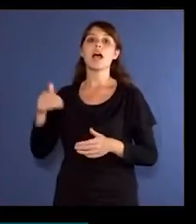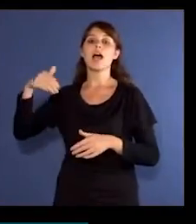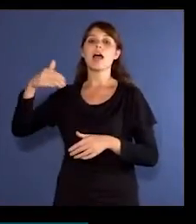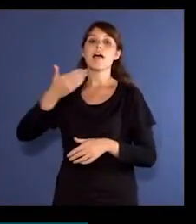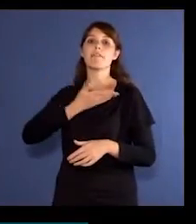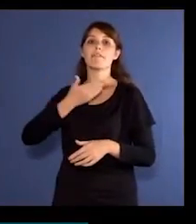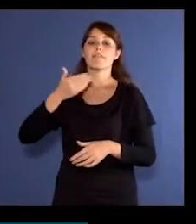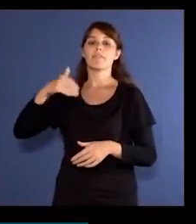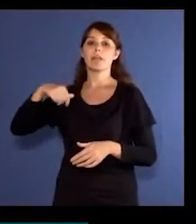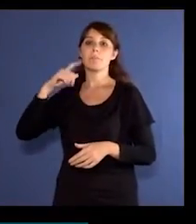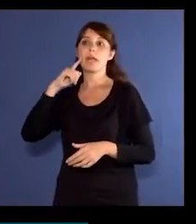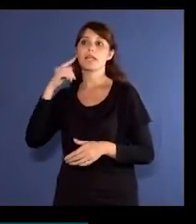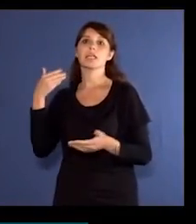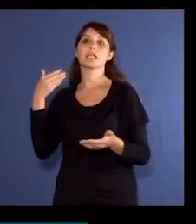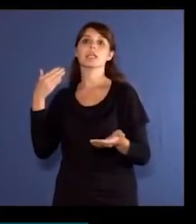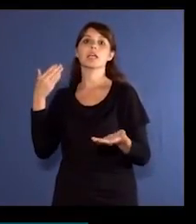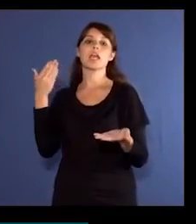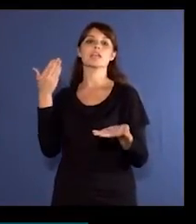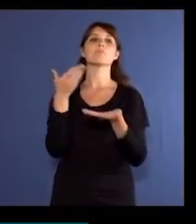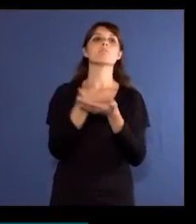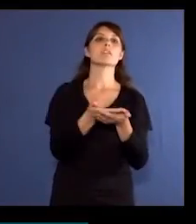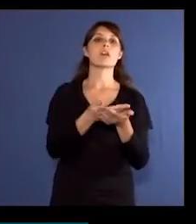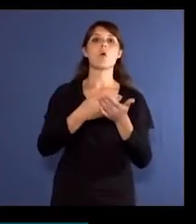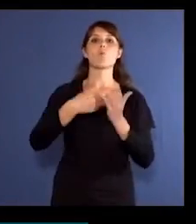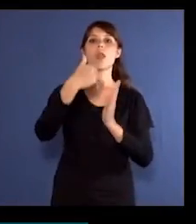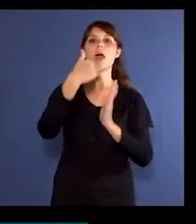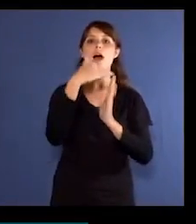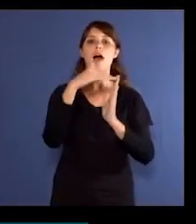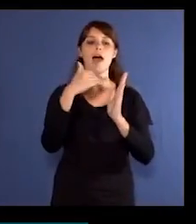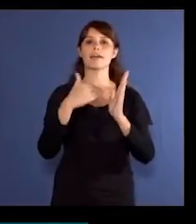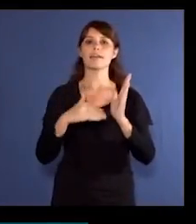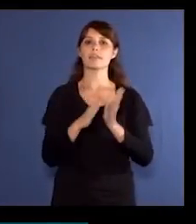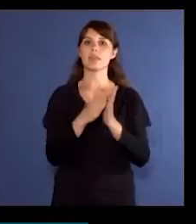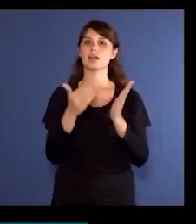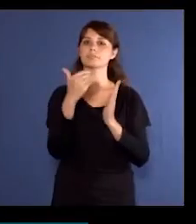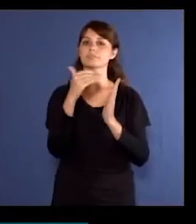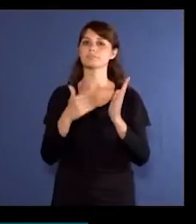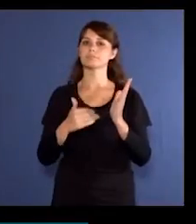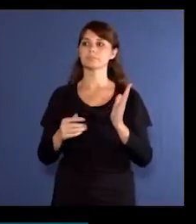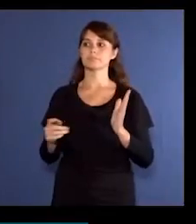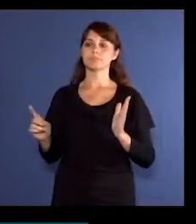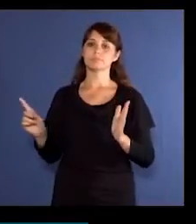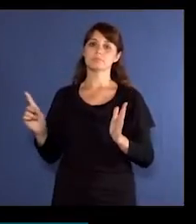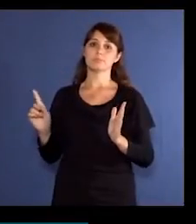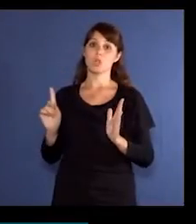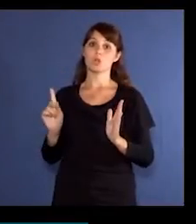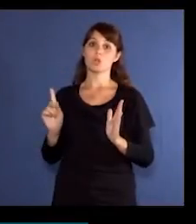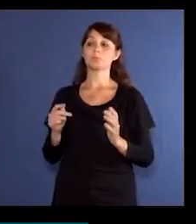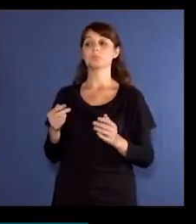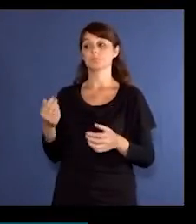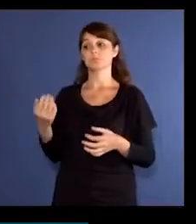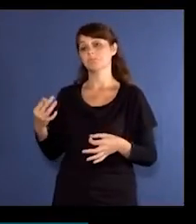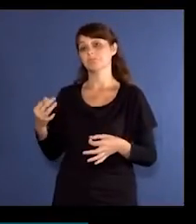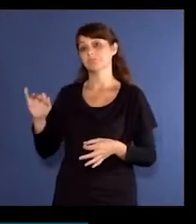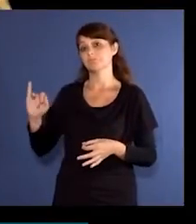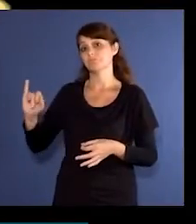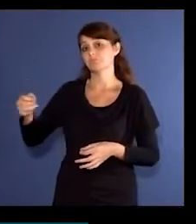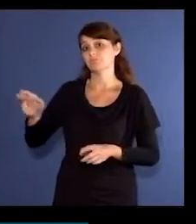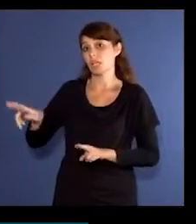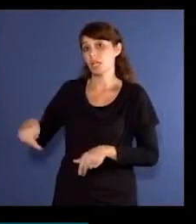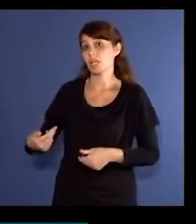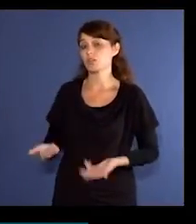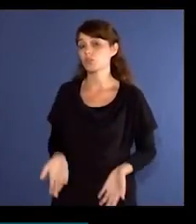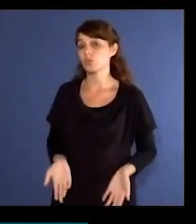que todas las reformas que proponía el artículo 4 son las que el presidente Mauricio Macri ya había anunciado como un programa propio,